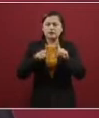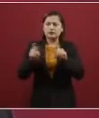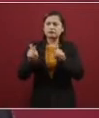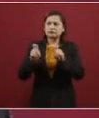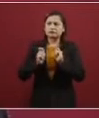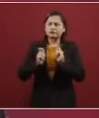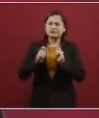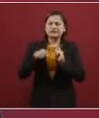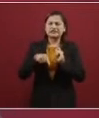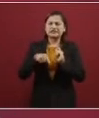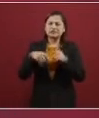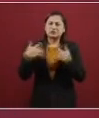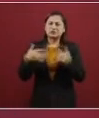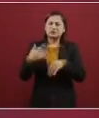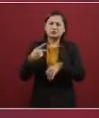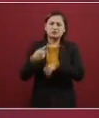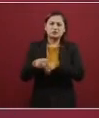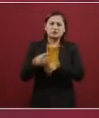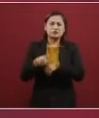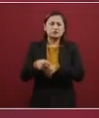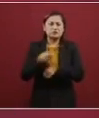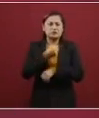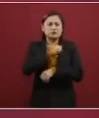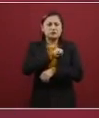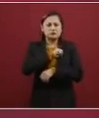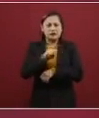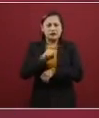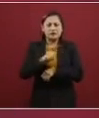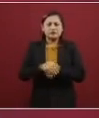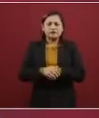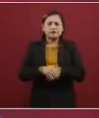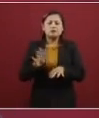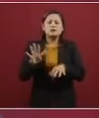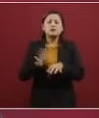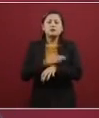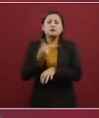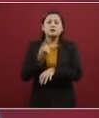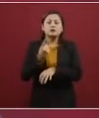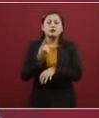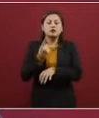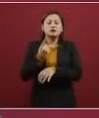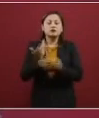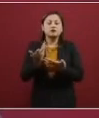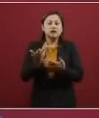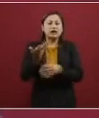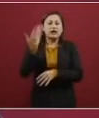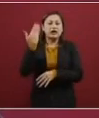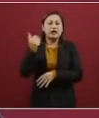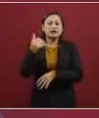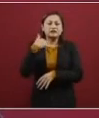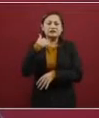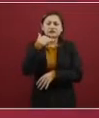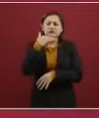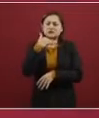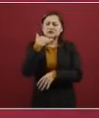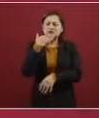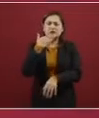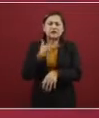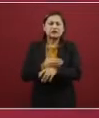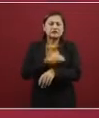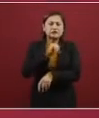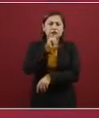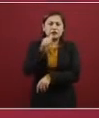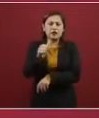porque había impunidad y mucha corrupción que ya no